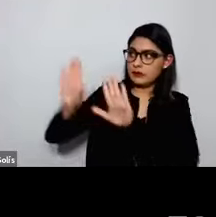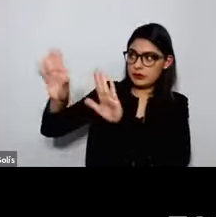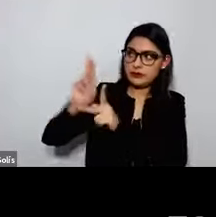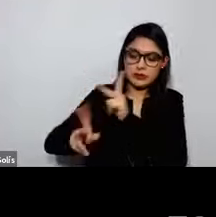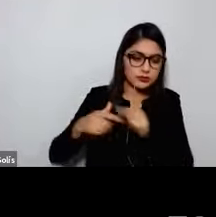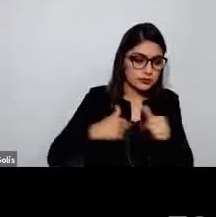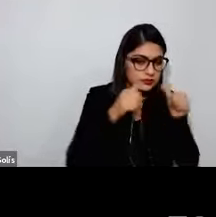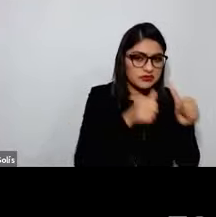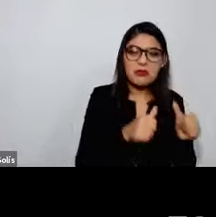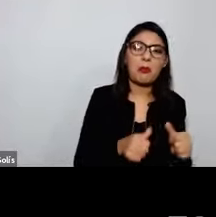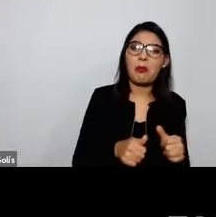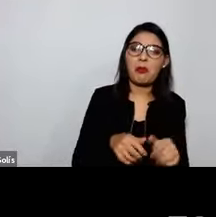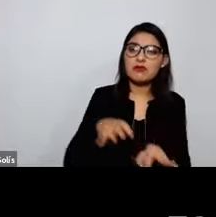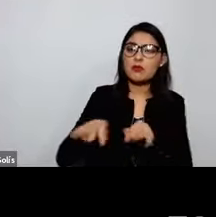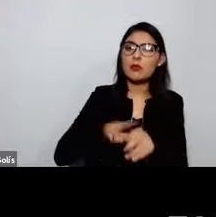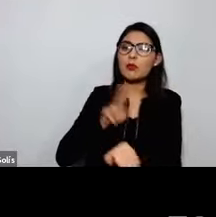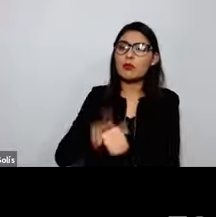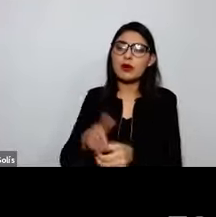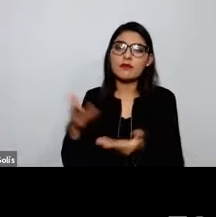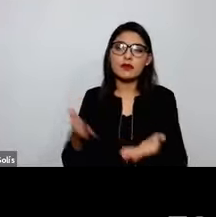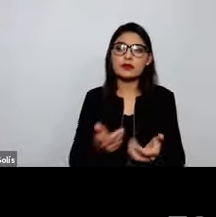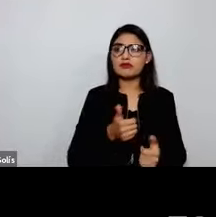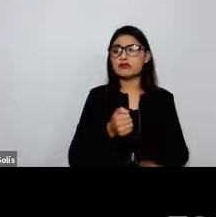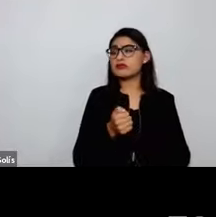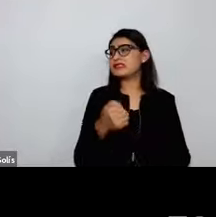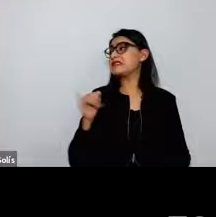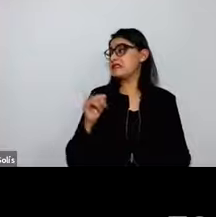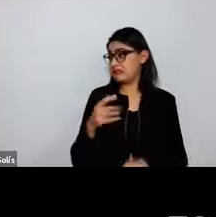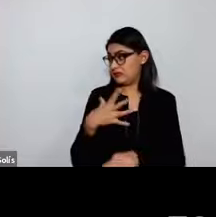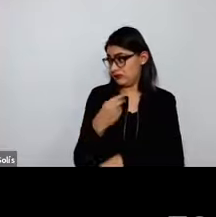y reconocer una pensión compensatoria.